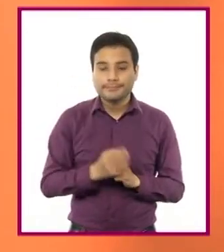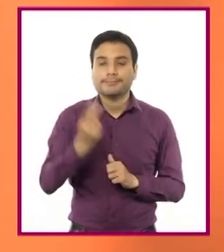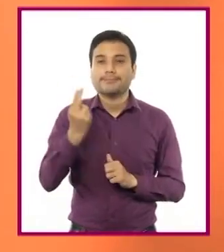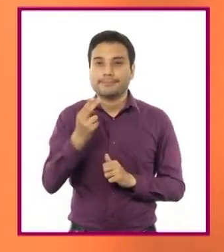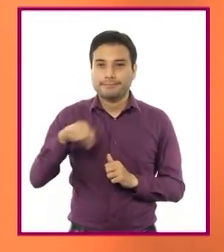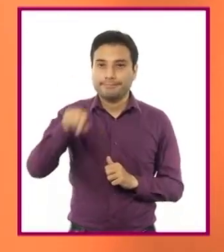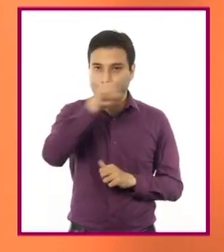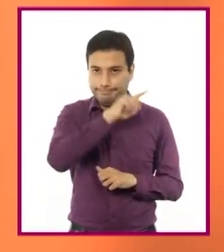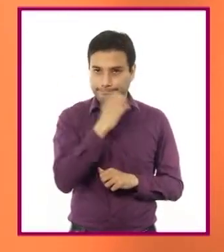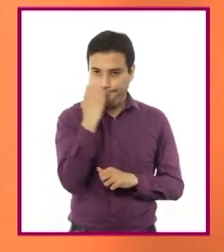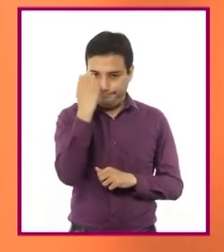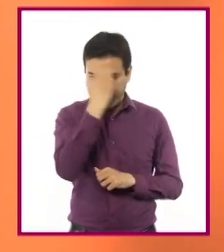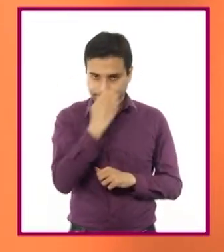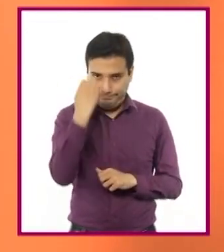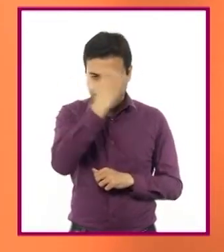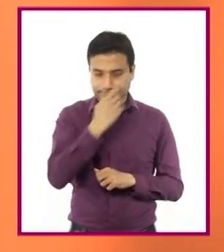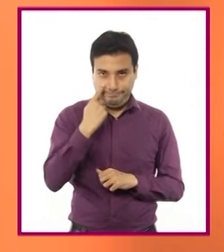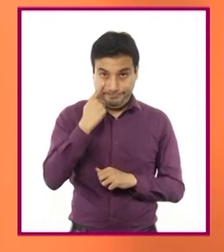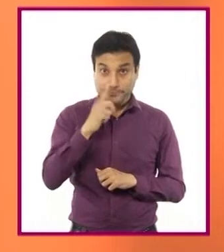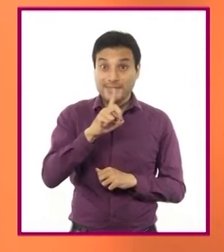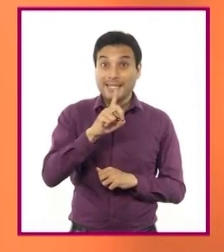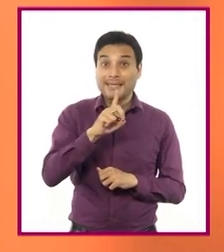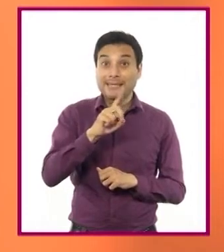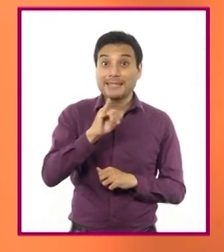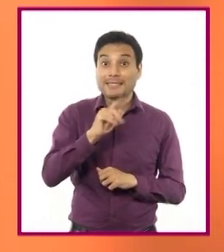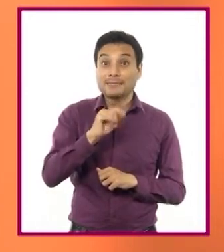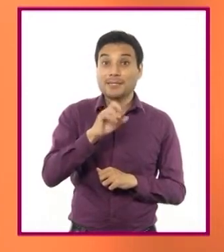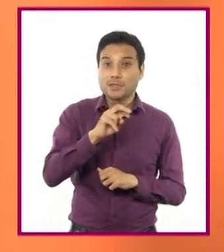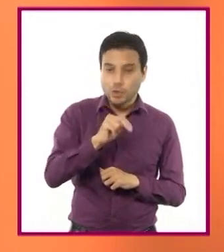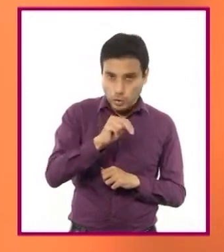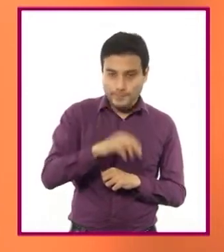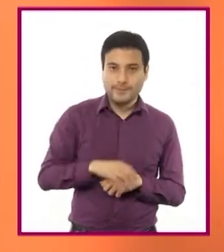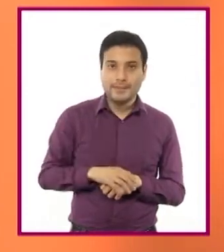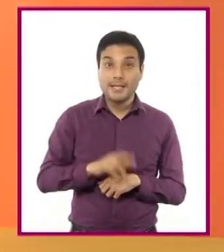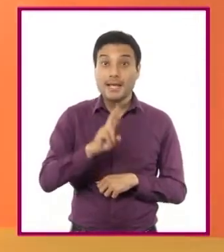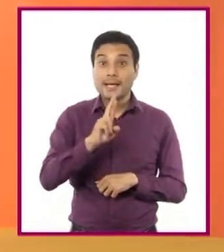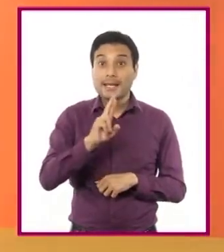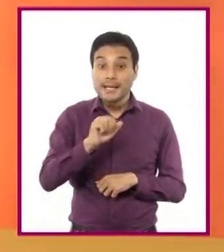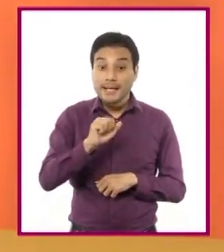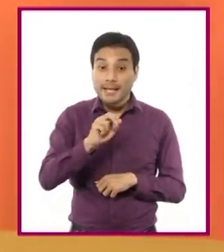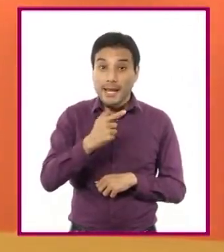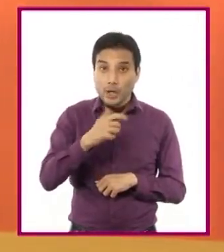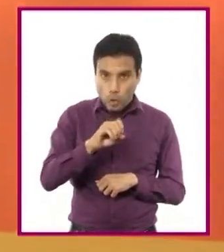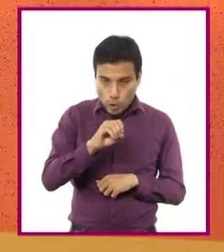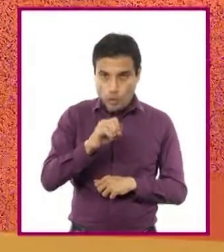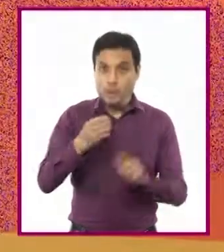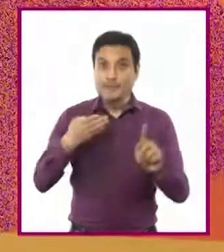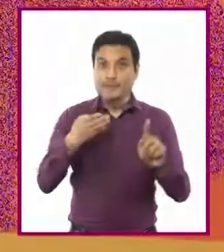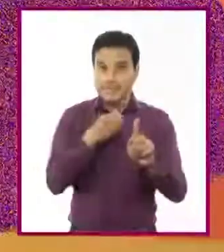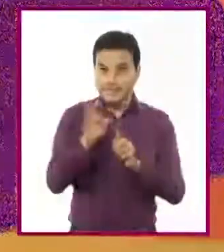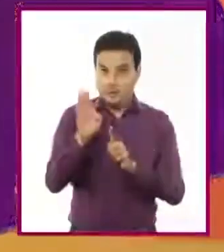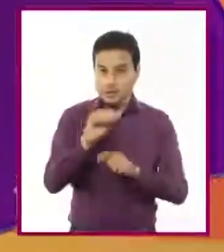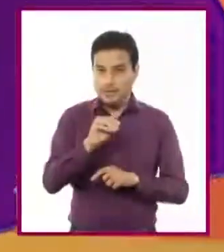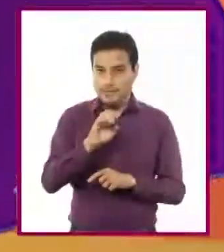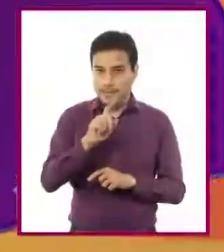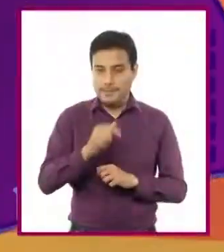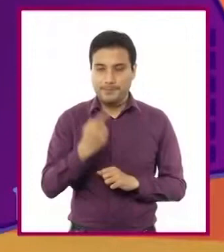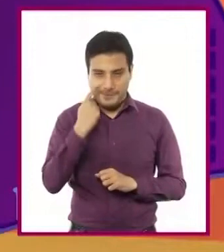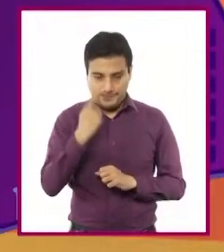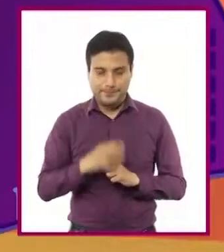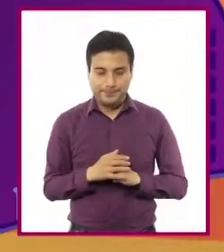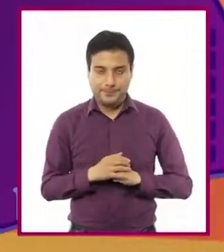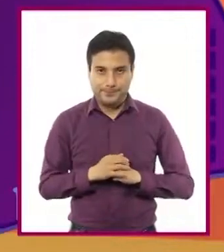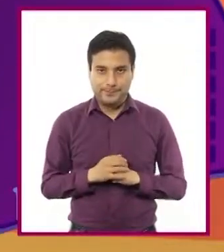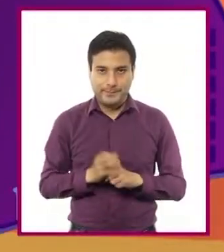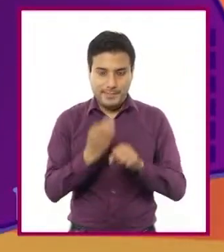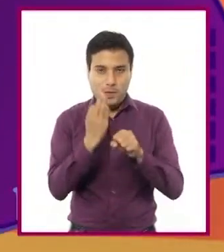obtener las medidas de dispersión, el rango y la desviación media. Para analizar los resultados, se